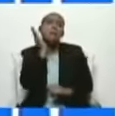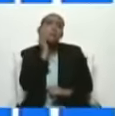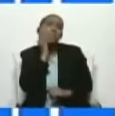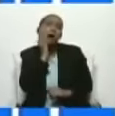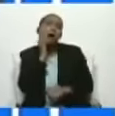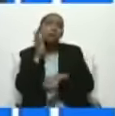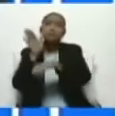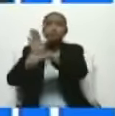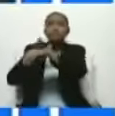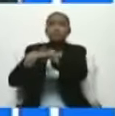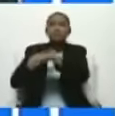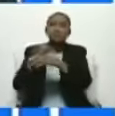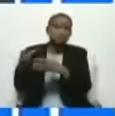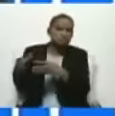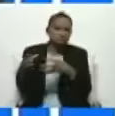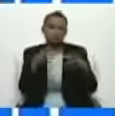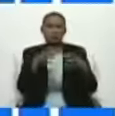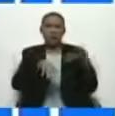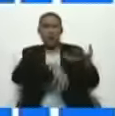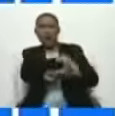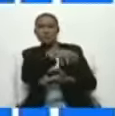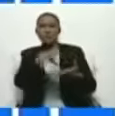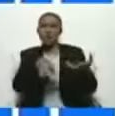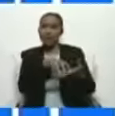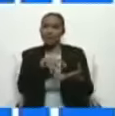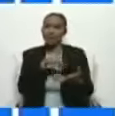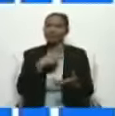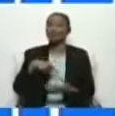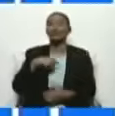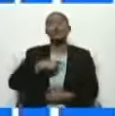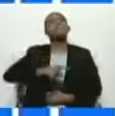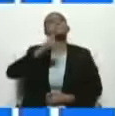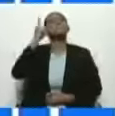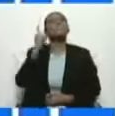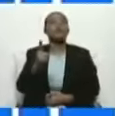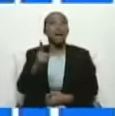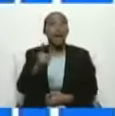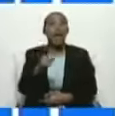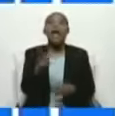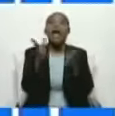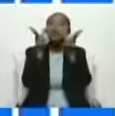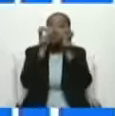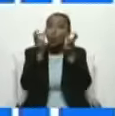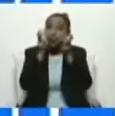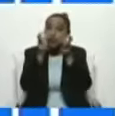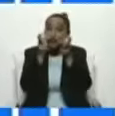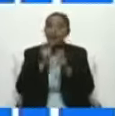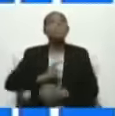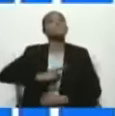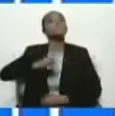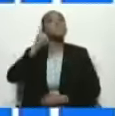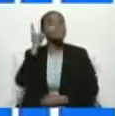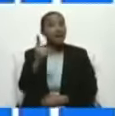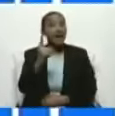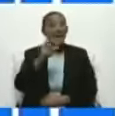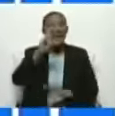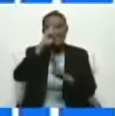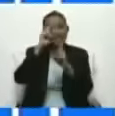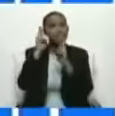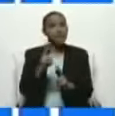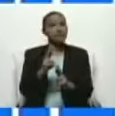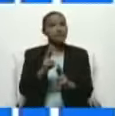que transcurren de manera pacífica. Les exigimos, escúchenos bien, les exigimos que respeten